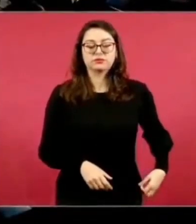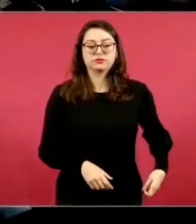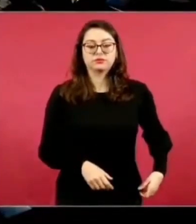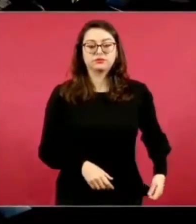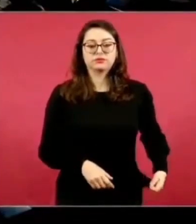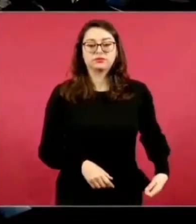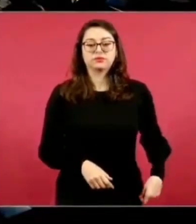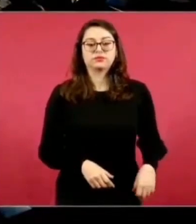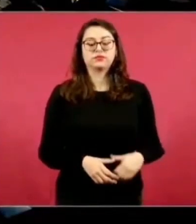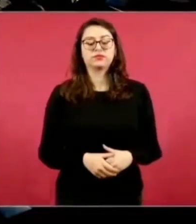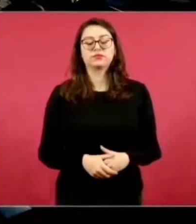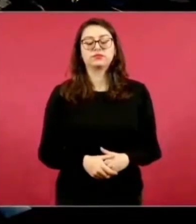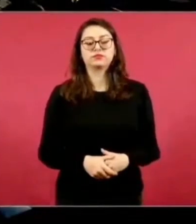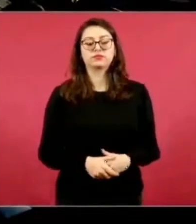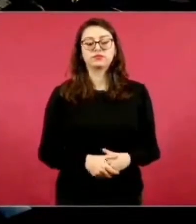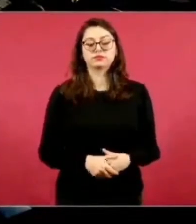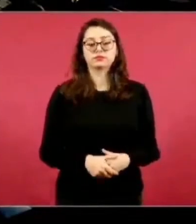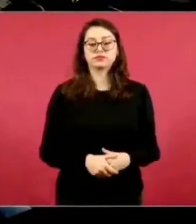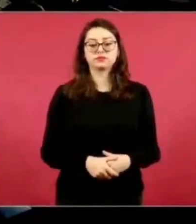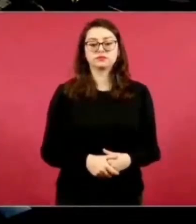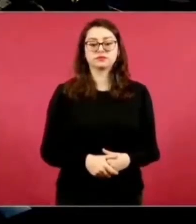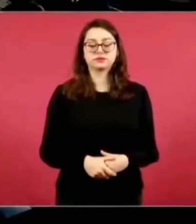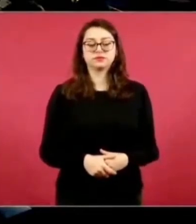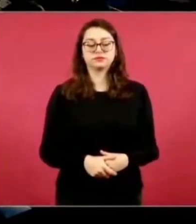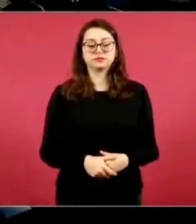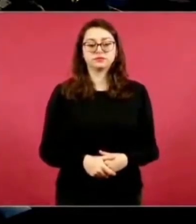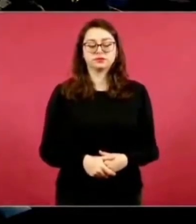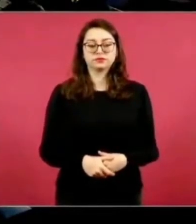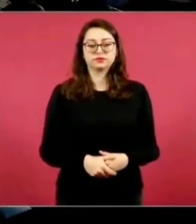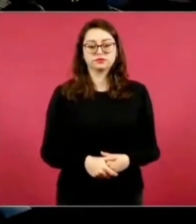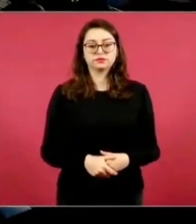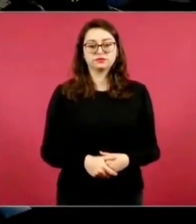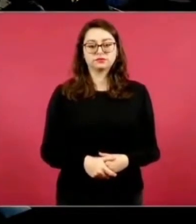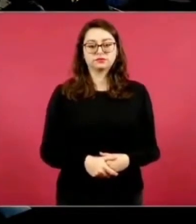No sabe lo que es